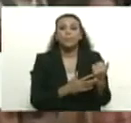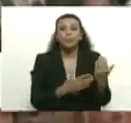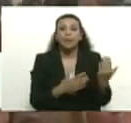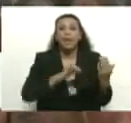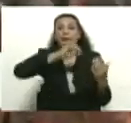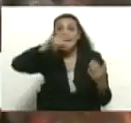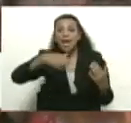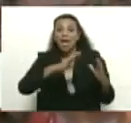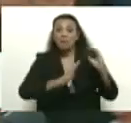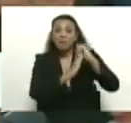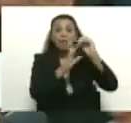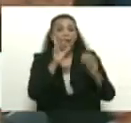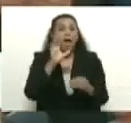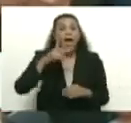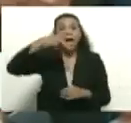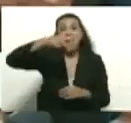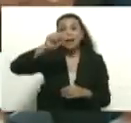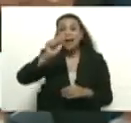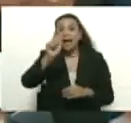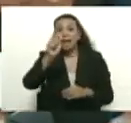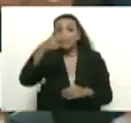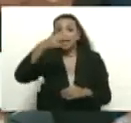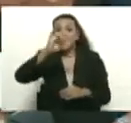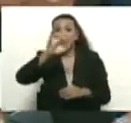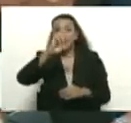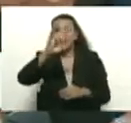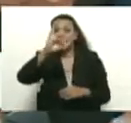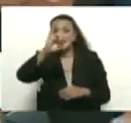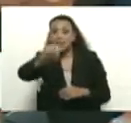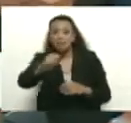Jefe de calle, Caterín Nogales.